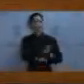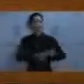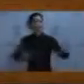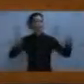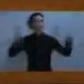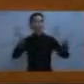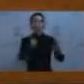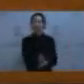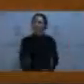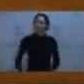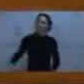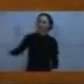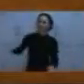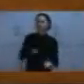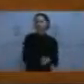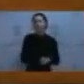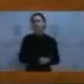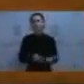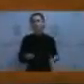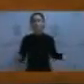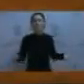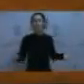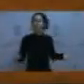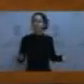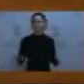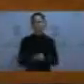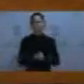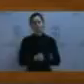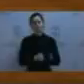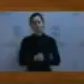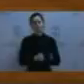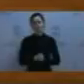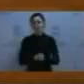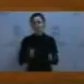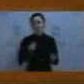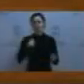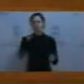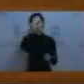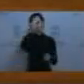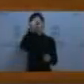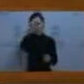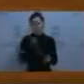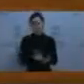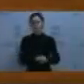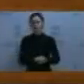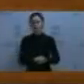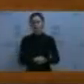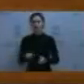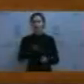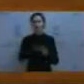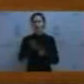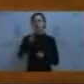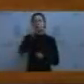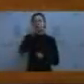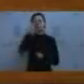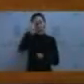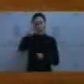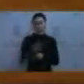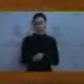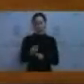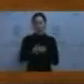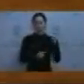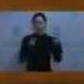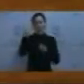a recibir demandas. No, vamos a ver, yo creo que el medio rural merece un respeto, creo que